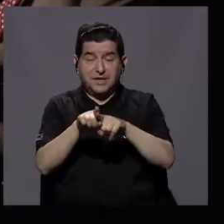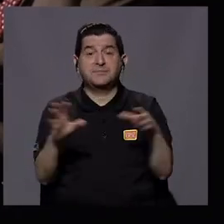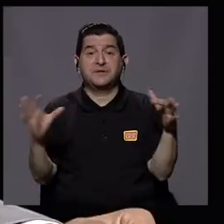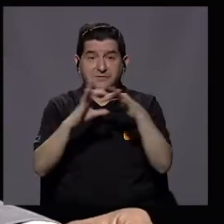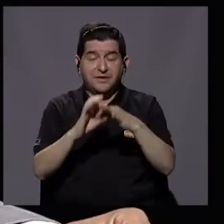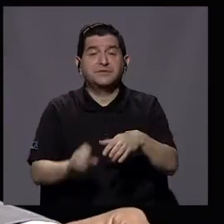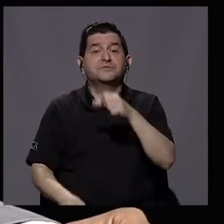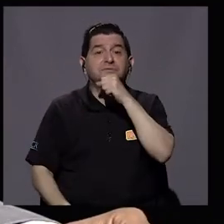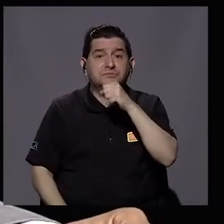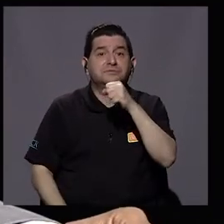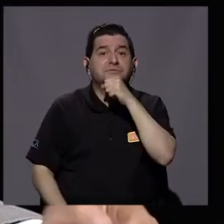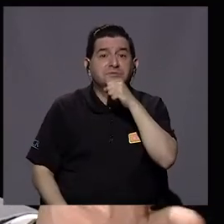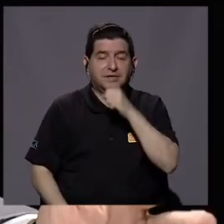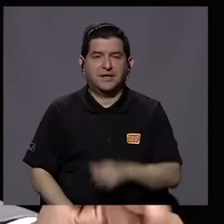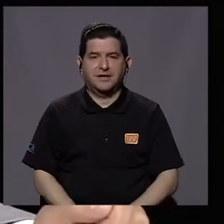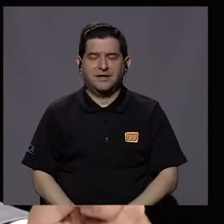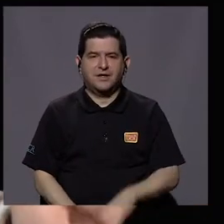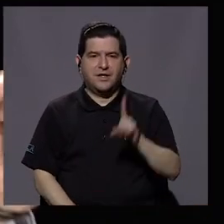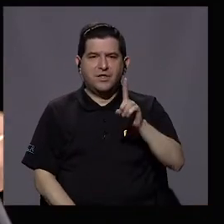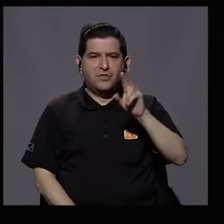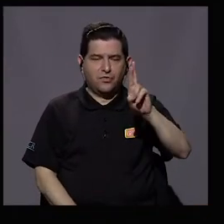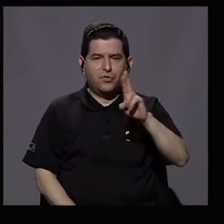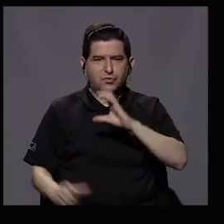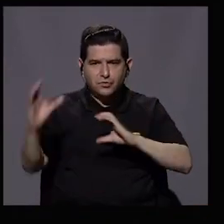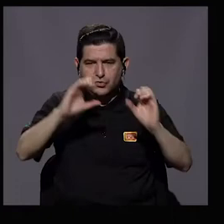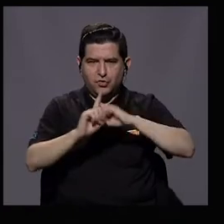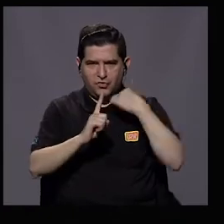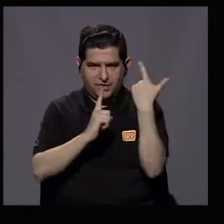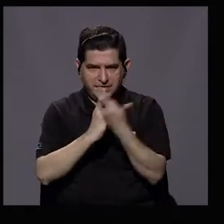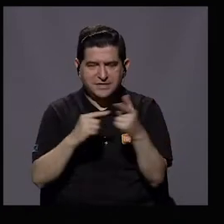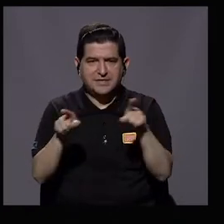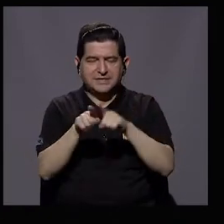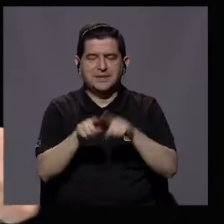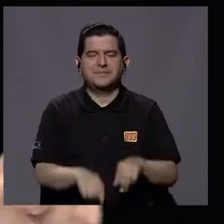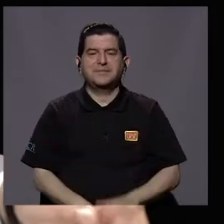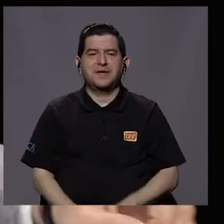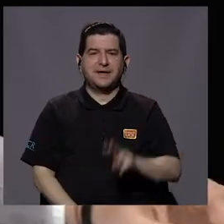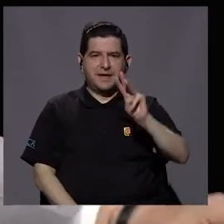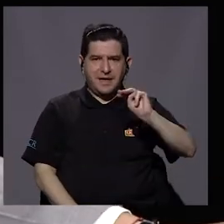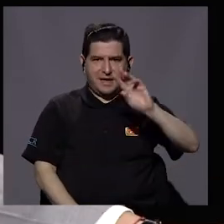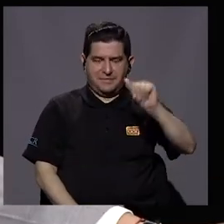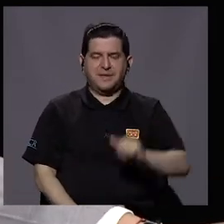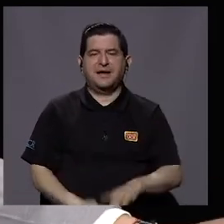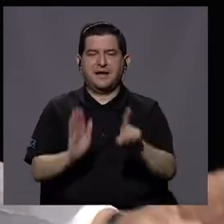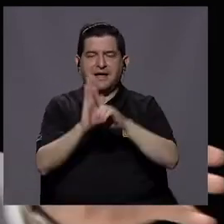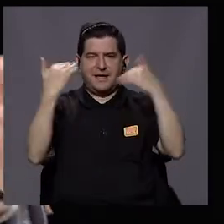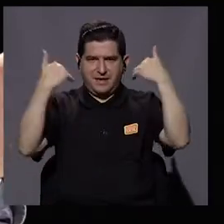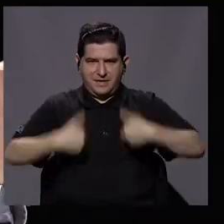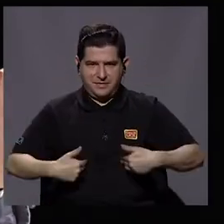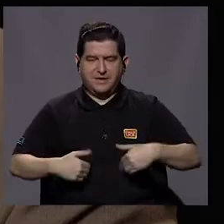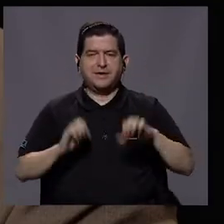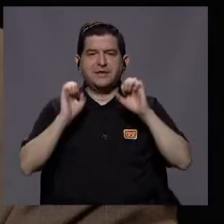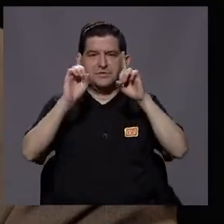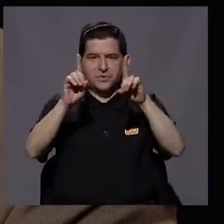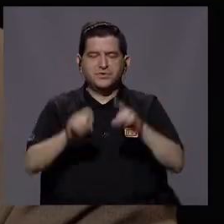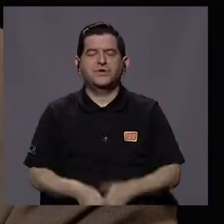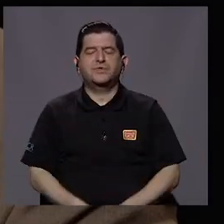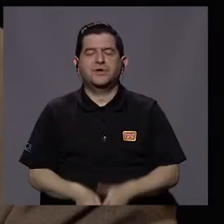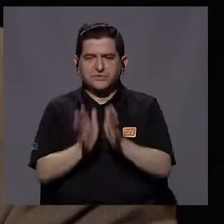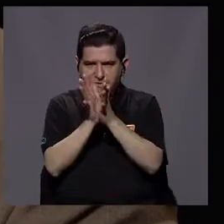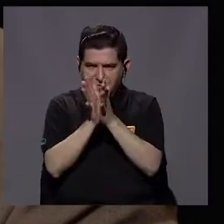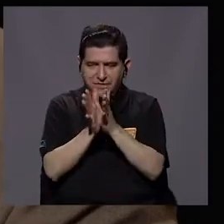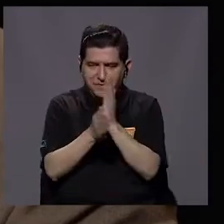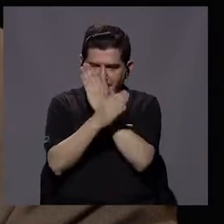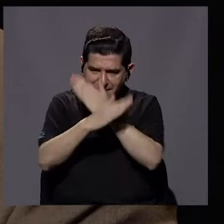inclusive, doctor en ciencias sociales y, por supuesto, también máster en derechos humanos y educación para la paz. Hola, don Ronald Rivera Alfaro, ¿cómo